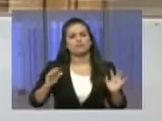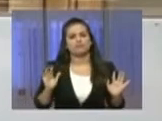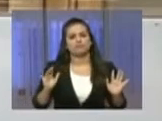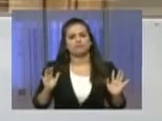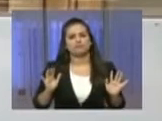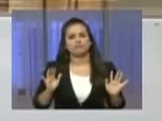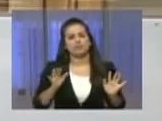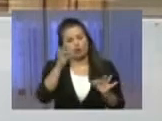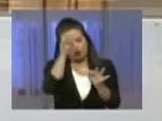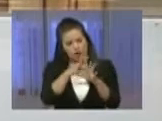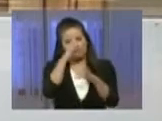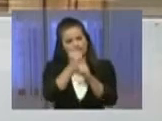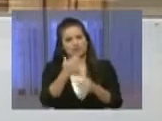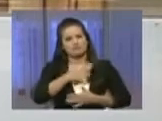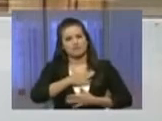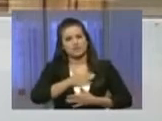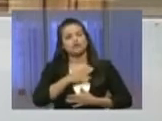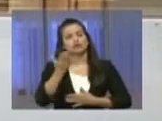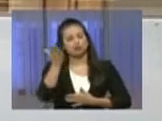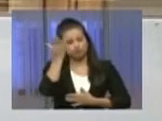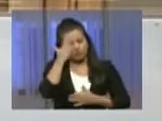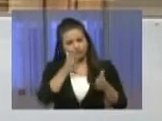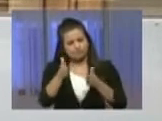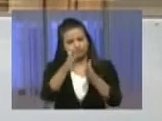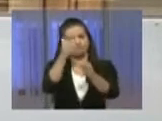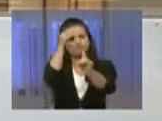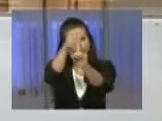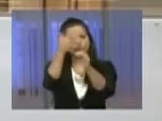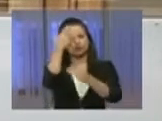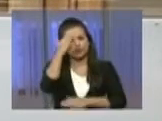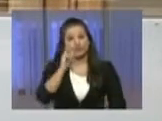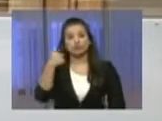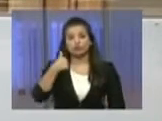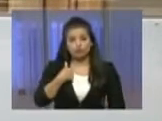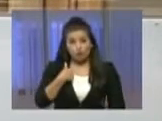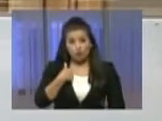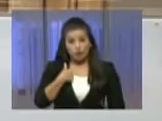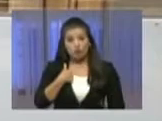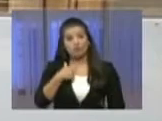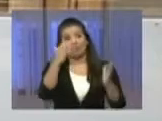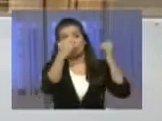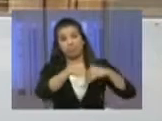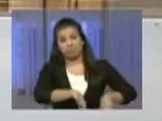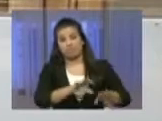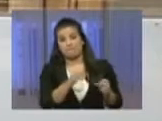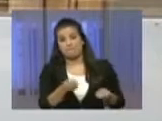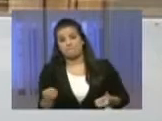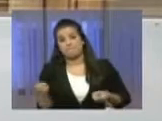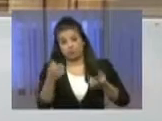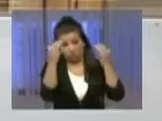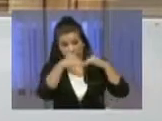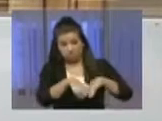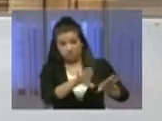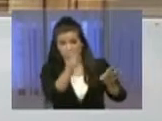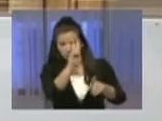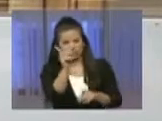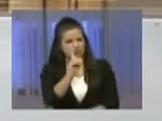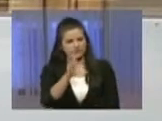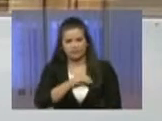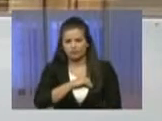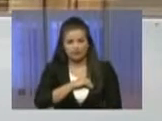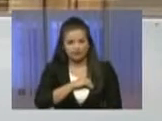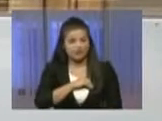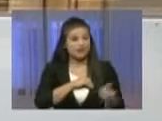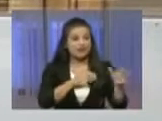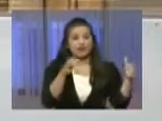sepa dónde voy y esta patria no dejaré que caiga en mano ni de la Banda esta de los de